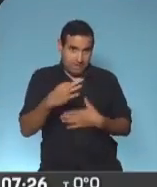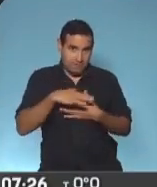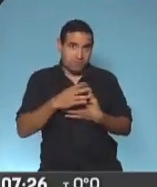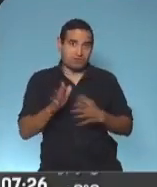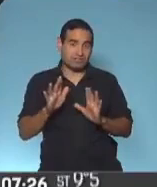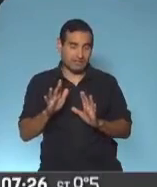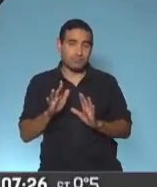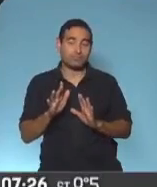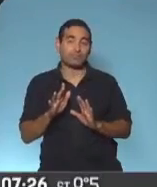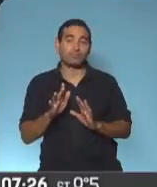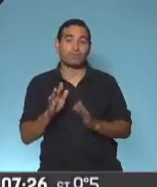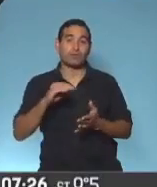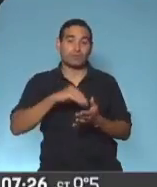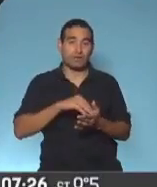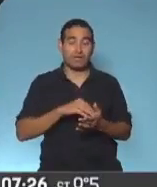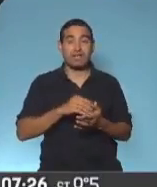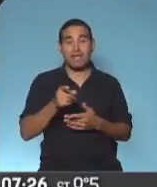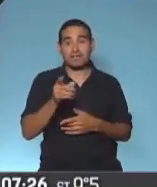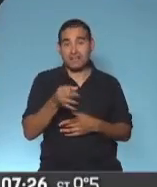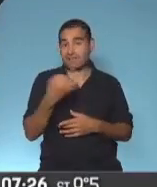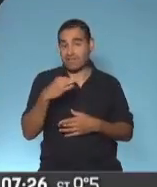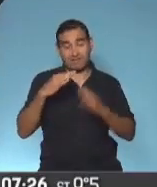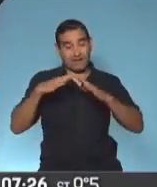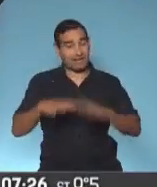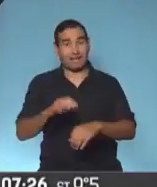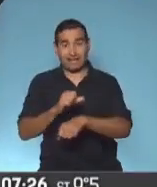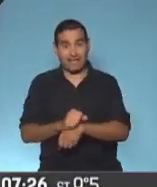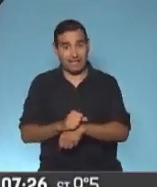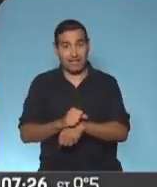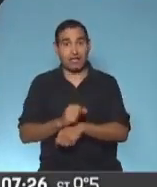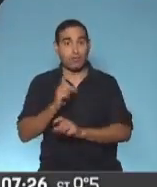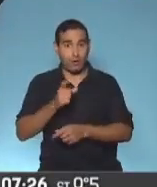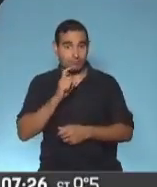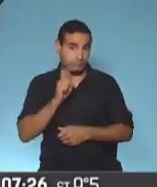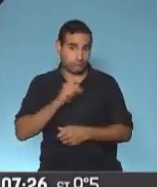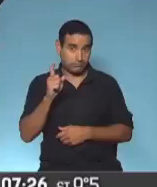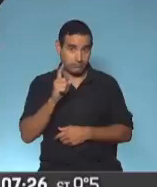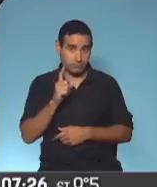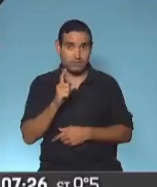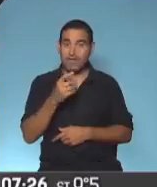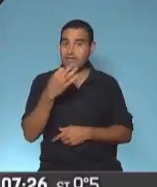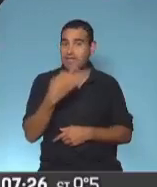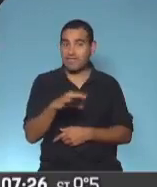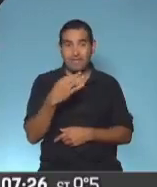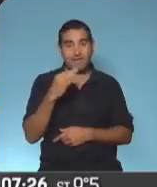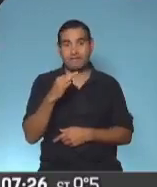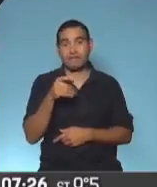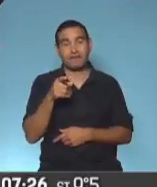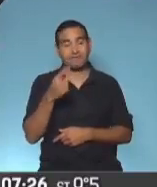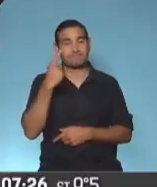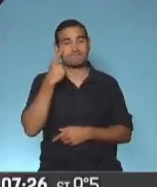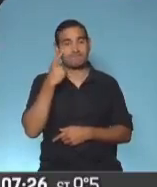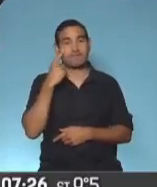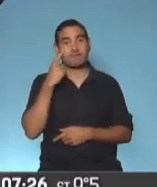pandemia, asumiendo que tenía que cumplir una cuarentena que violó, debió haberse representado que de